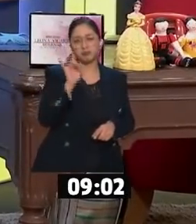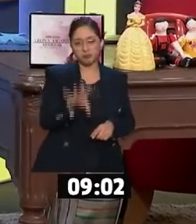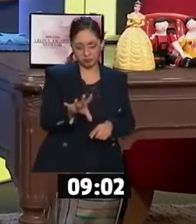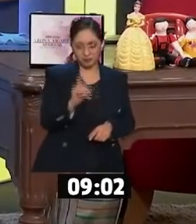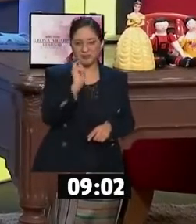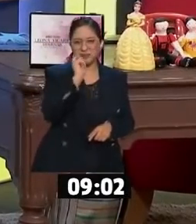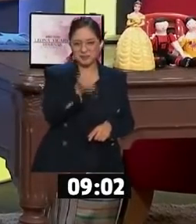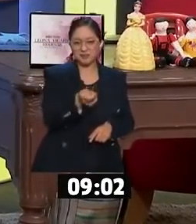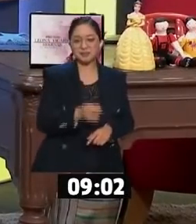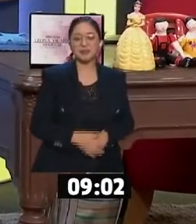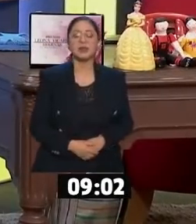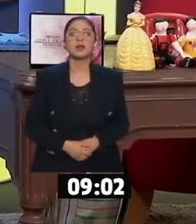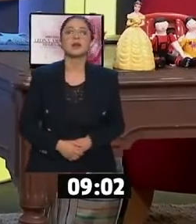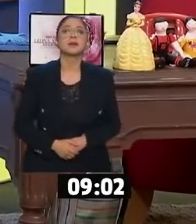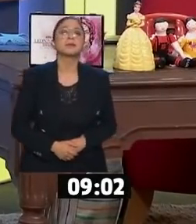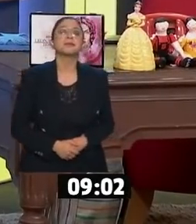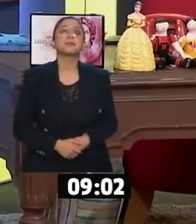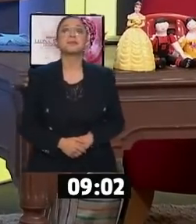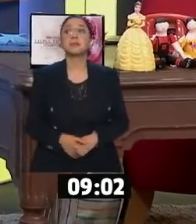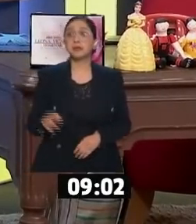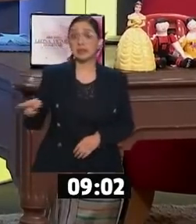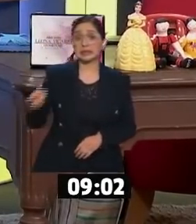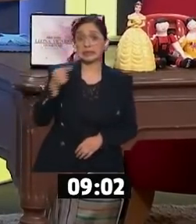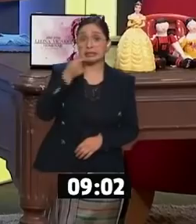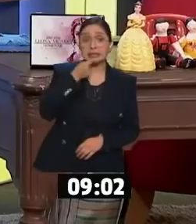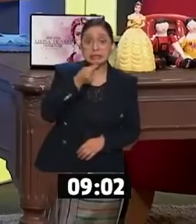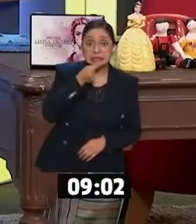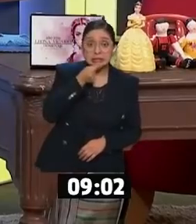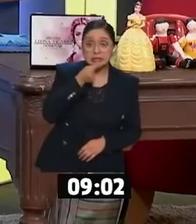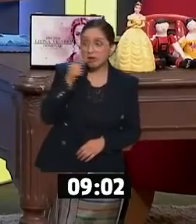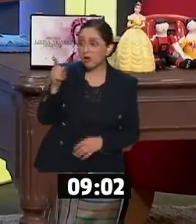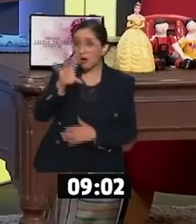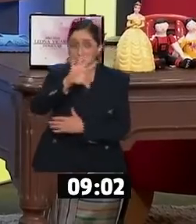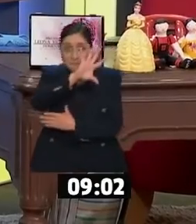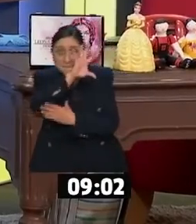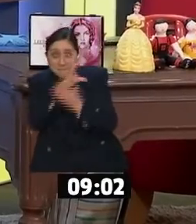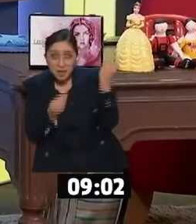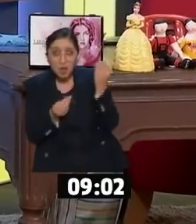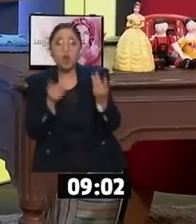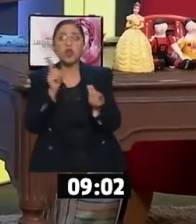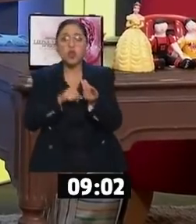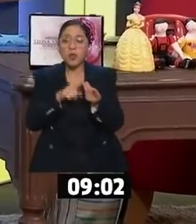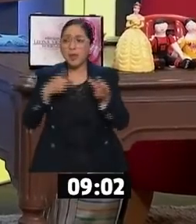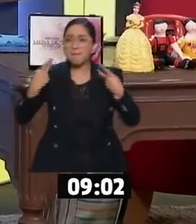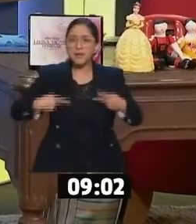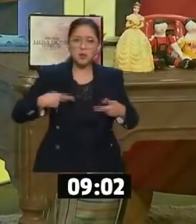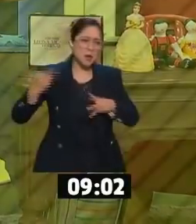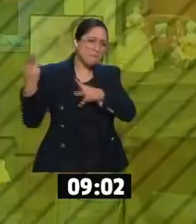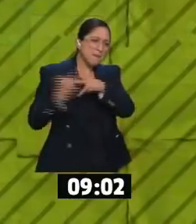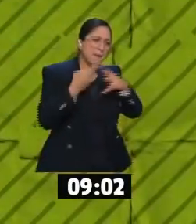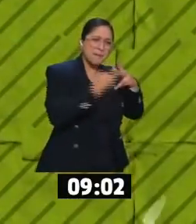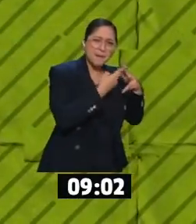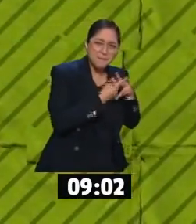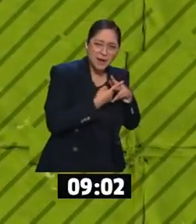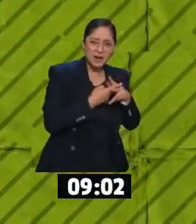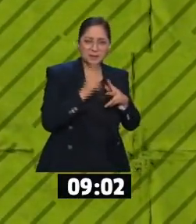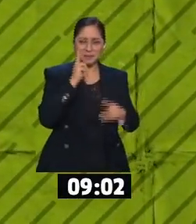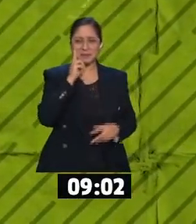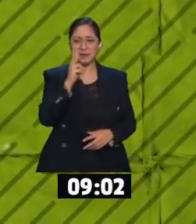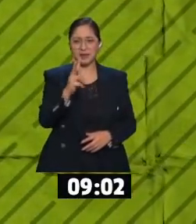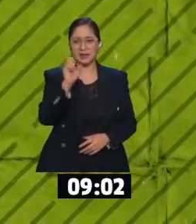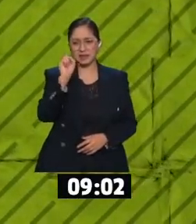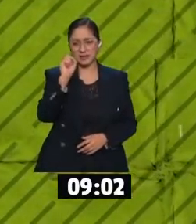niño logró escapar de un lugar en el que sicarios atacaron a un grupo de hombres. ¿En dónde fue Vean esto, esto. señora? En San Luis Río